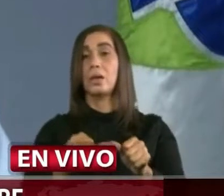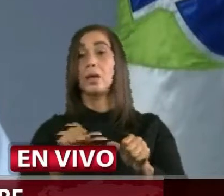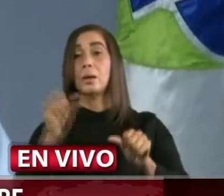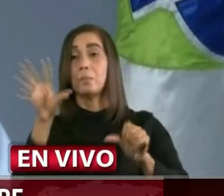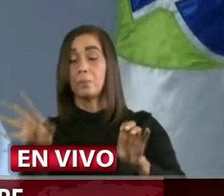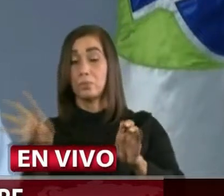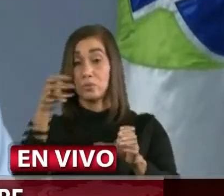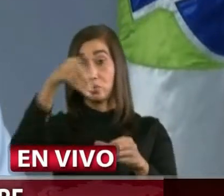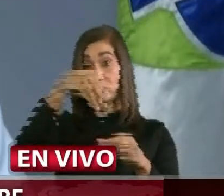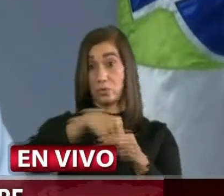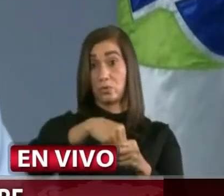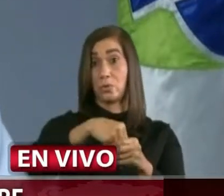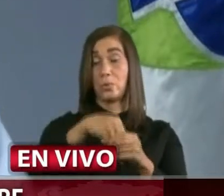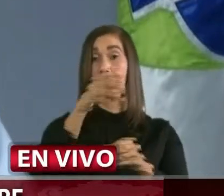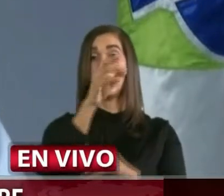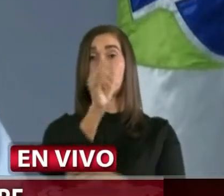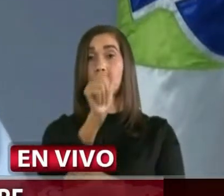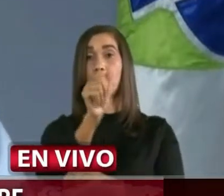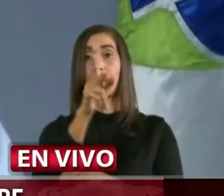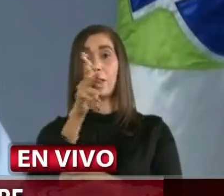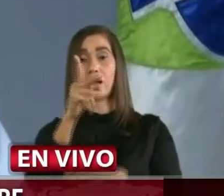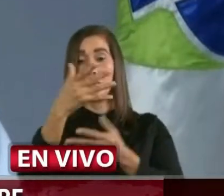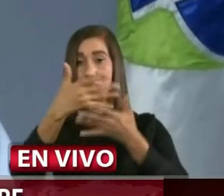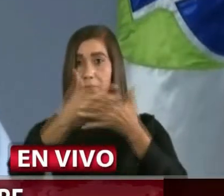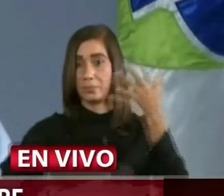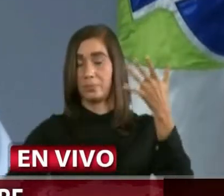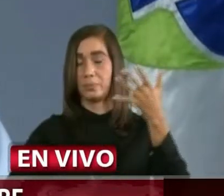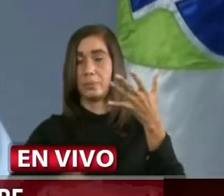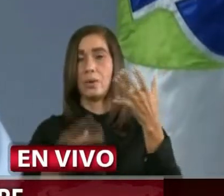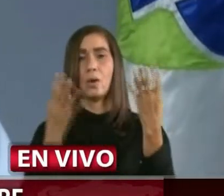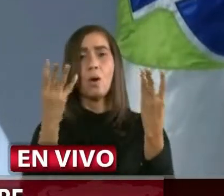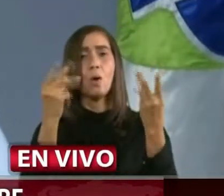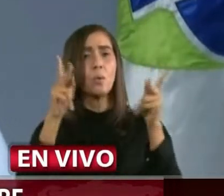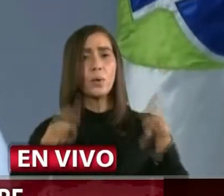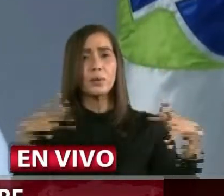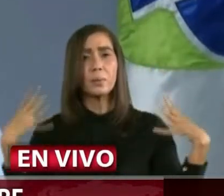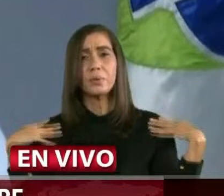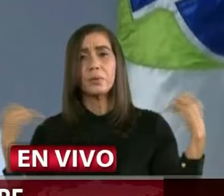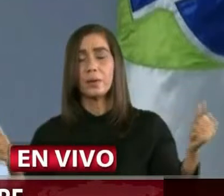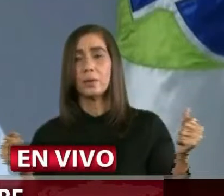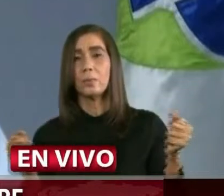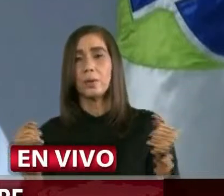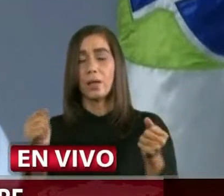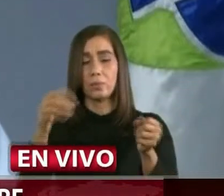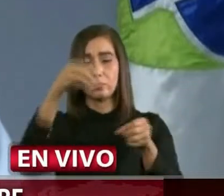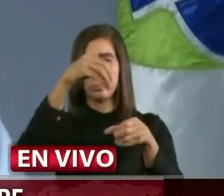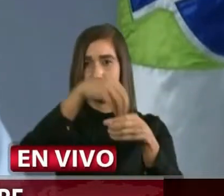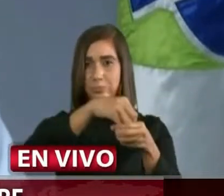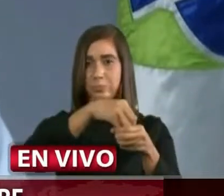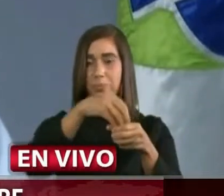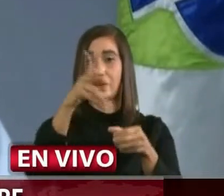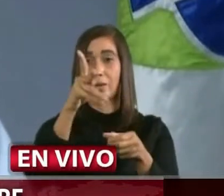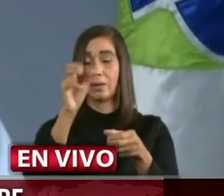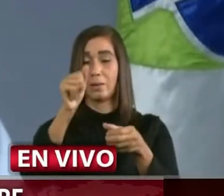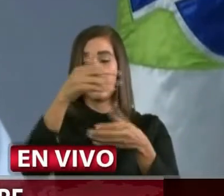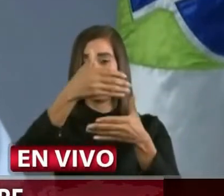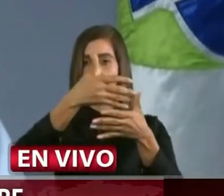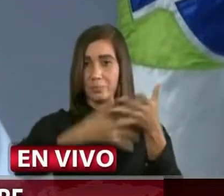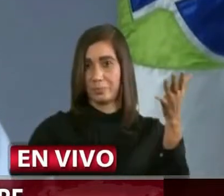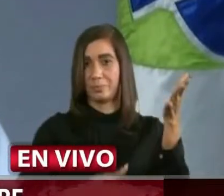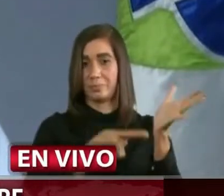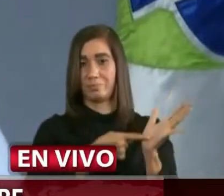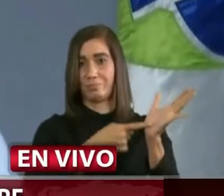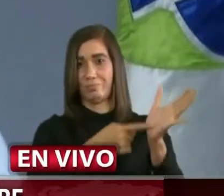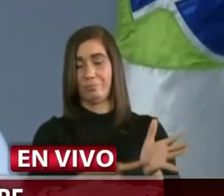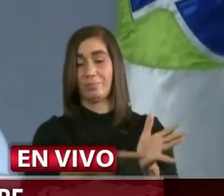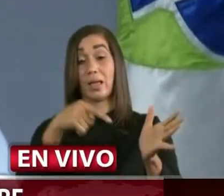plataforma SINAVE el número total de recuperados que figuraban desde el inicio de la pandemia o de la epidemia en